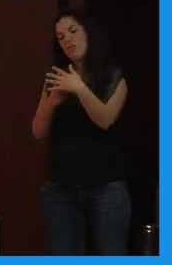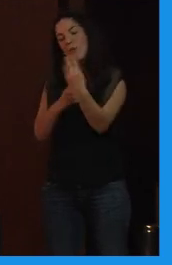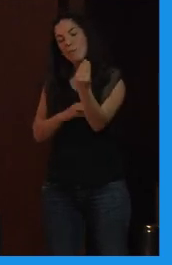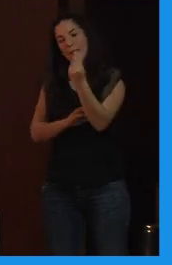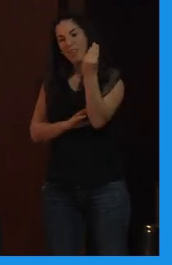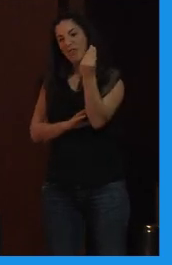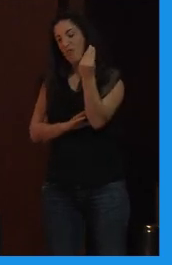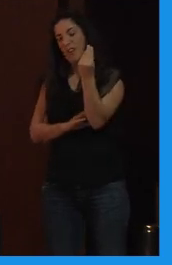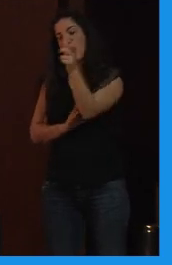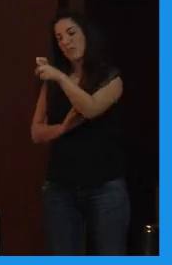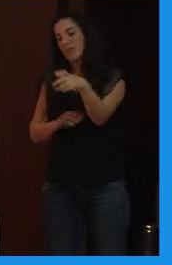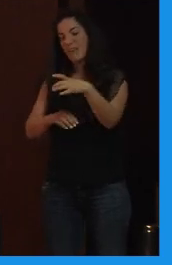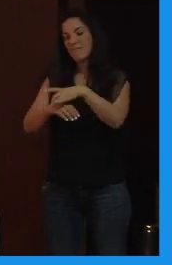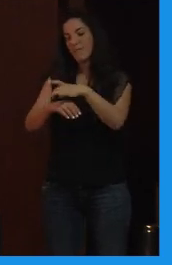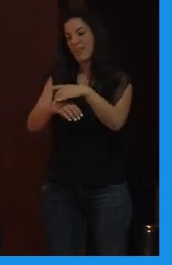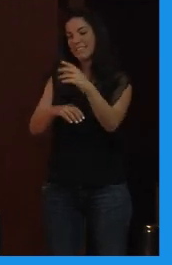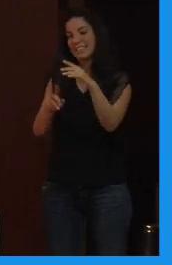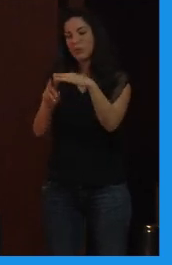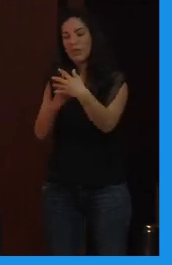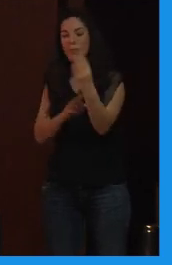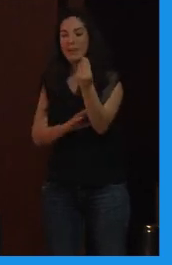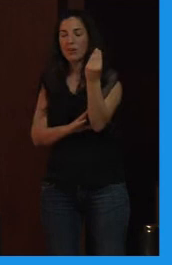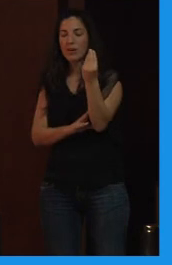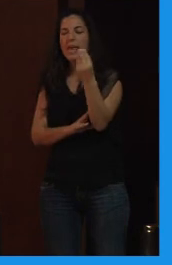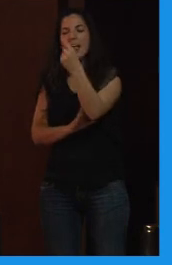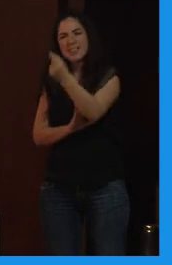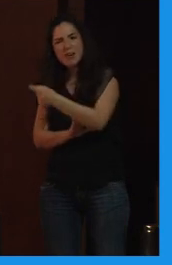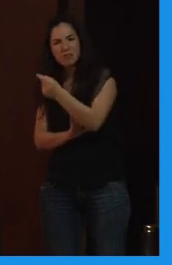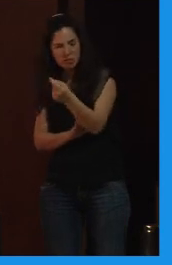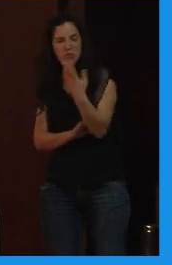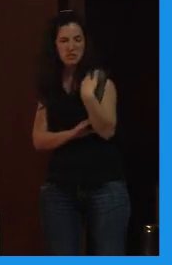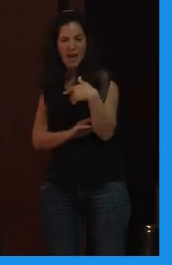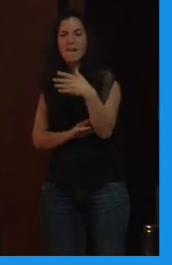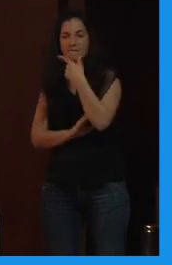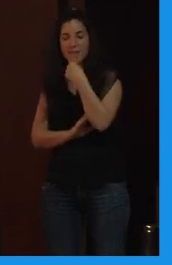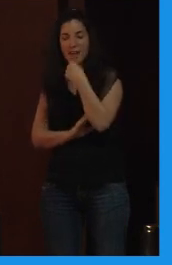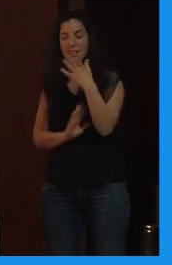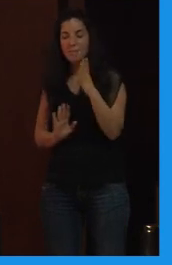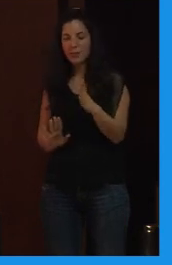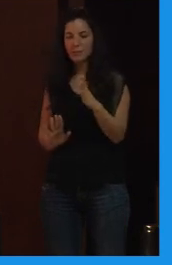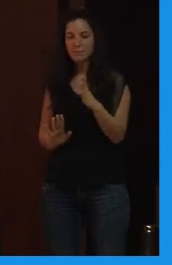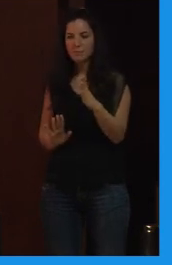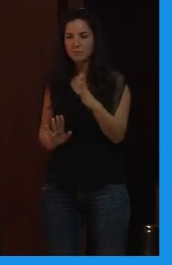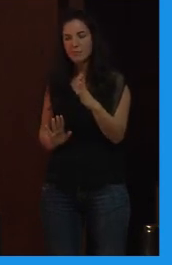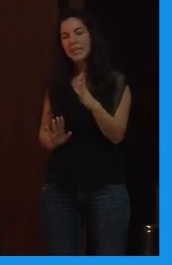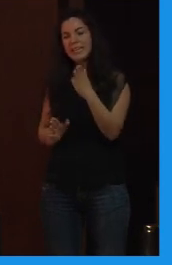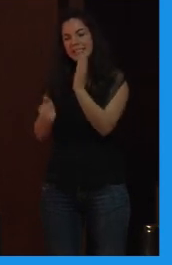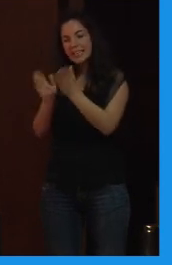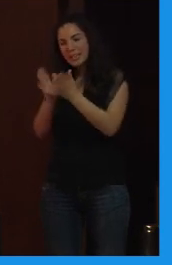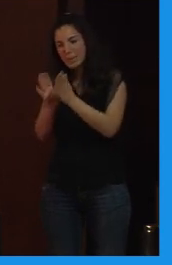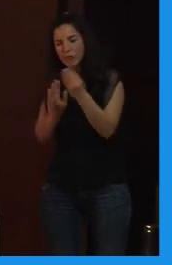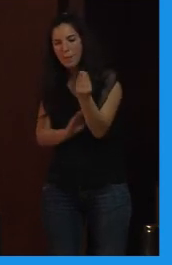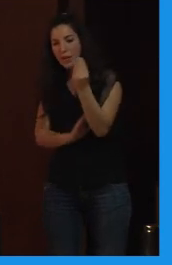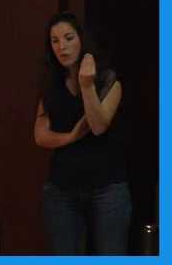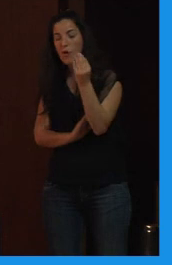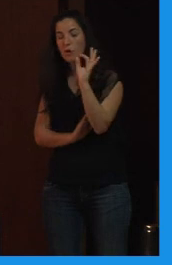que lleguéis. El diagnóstico yo creo que es más fácil ya, pero sobre todo que la investigación permita que la terapéutica pues sea